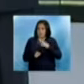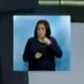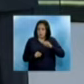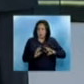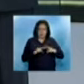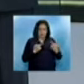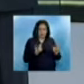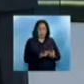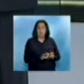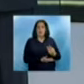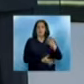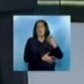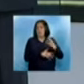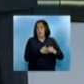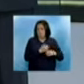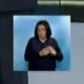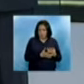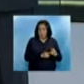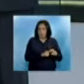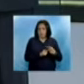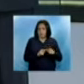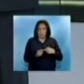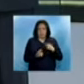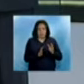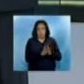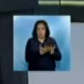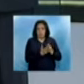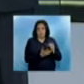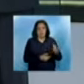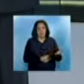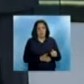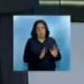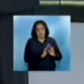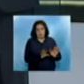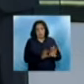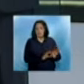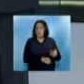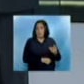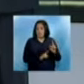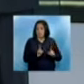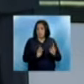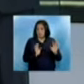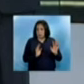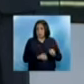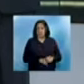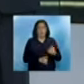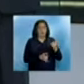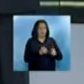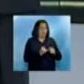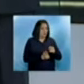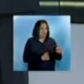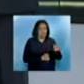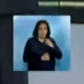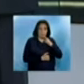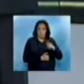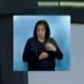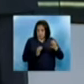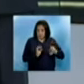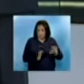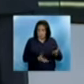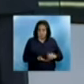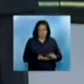por 4 décadas a comentar diversos libros. Algo así como vamos a terminar por acá algunos. Y bueno, finalmente ellas se ven